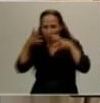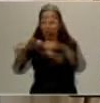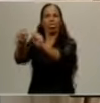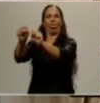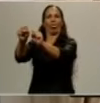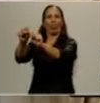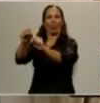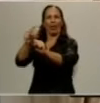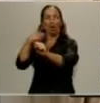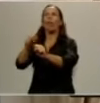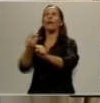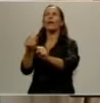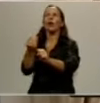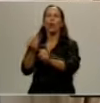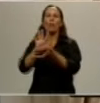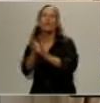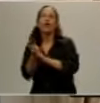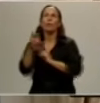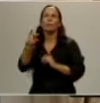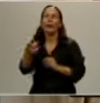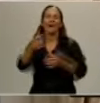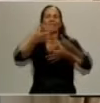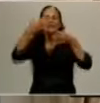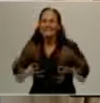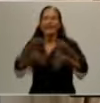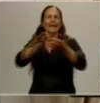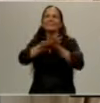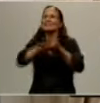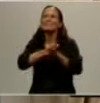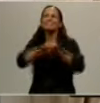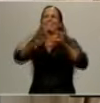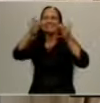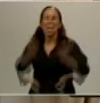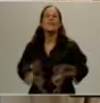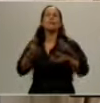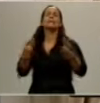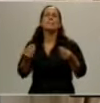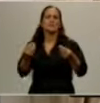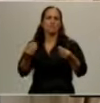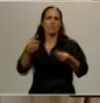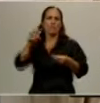nos permita de una buena vez por todas dar respuesta a